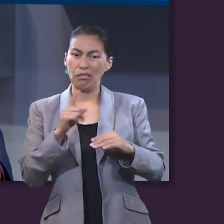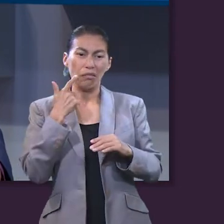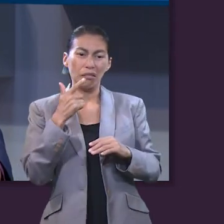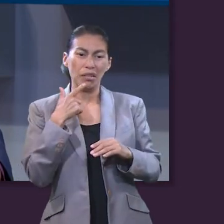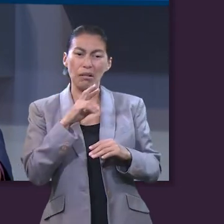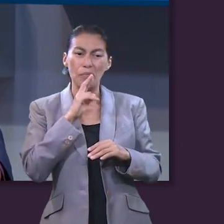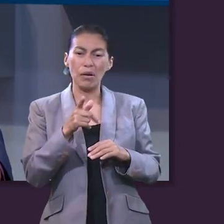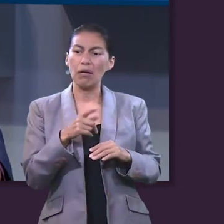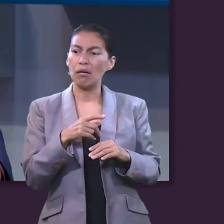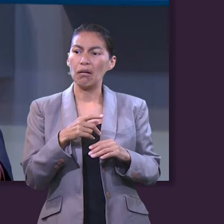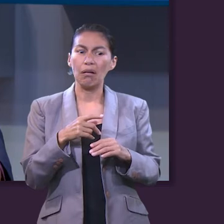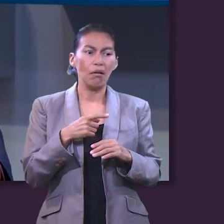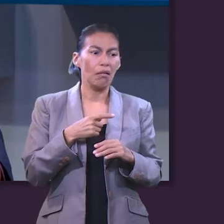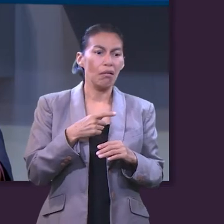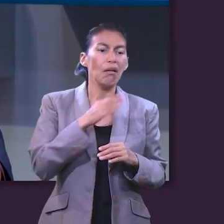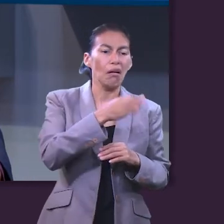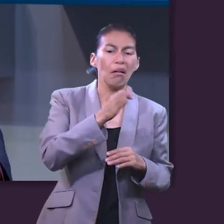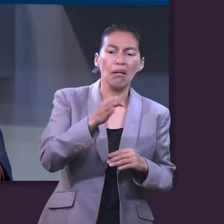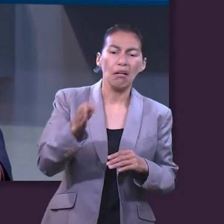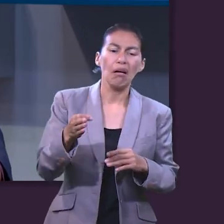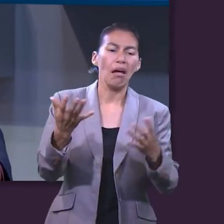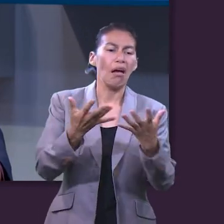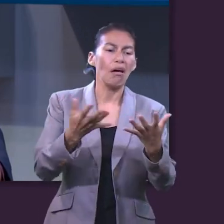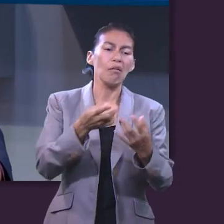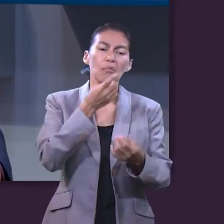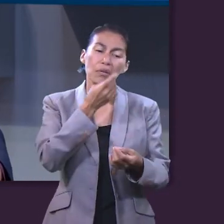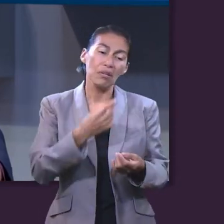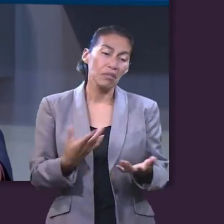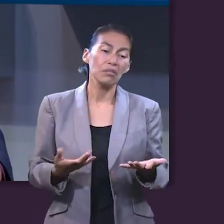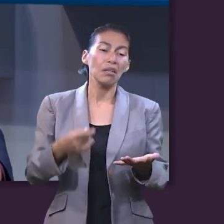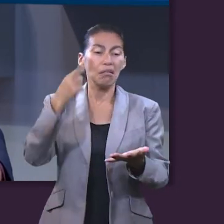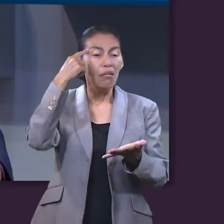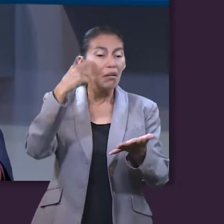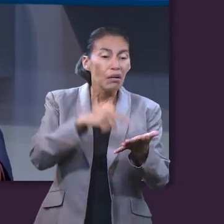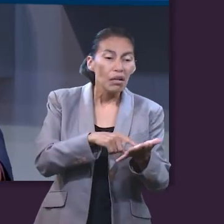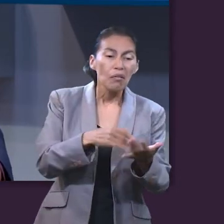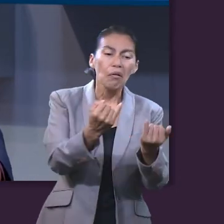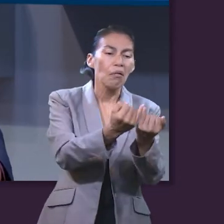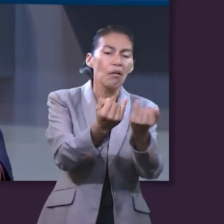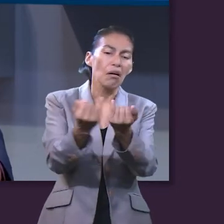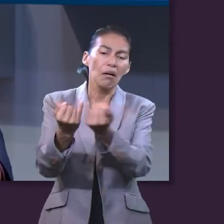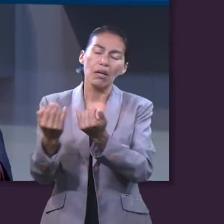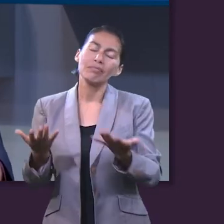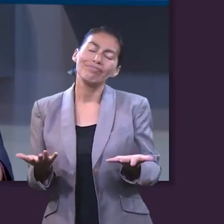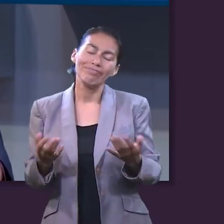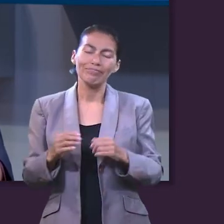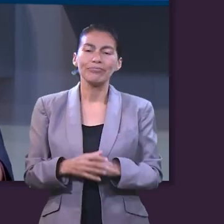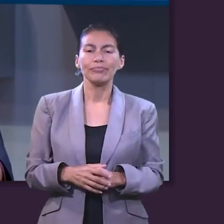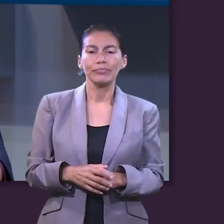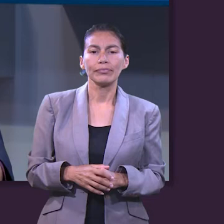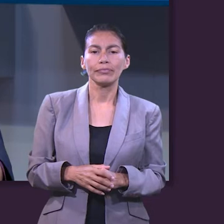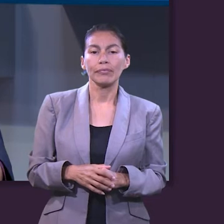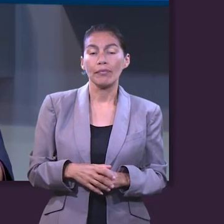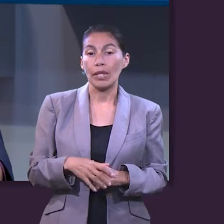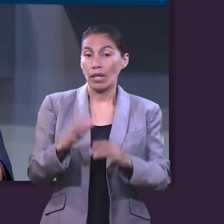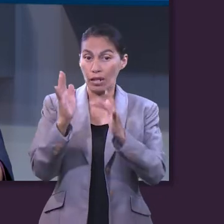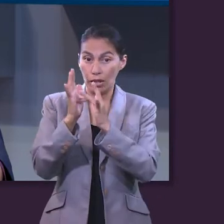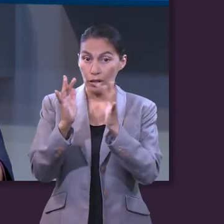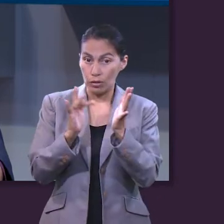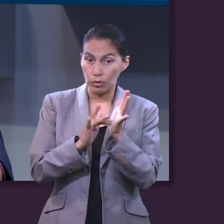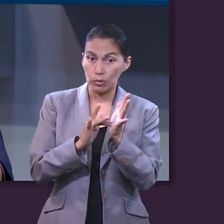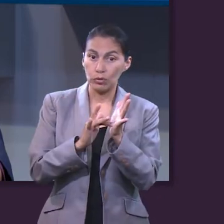Con tal de que no me vayan a rechazar, pues hago lo que hace la mayoría o digo lo que dice la mayoría o creo lo que cree la mayoría.